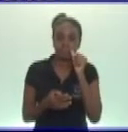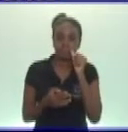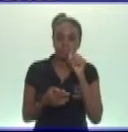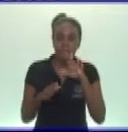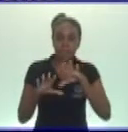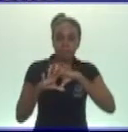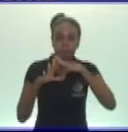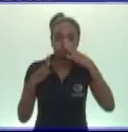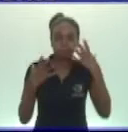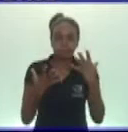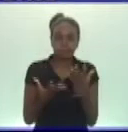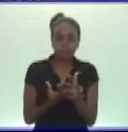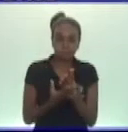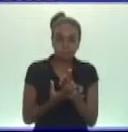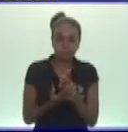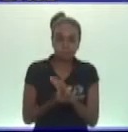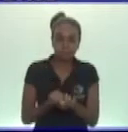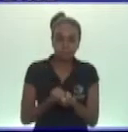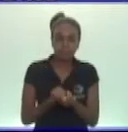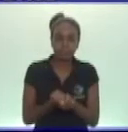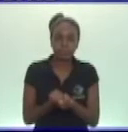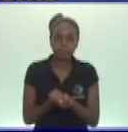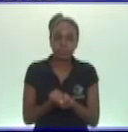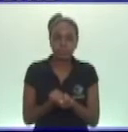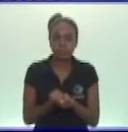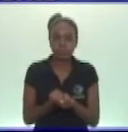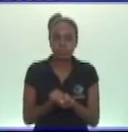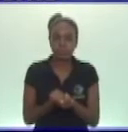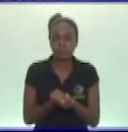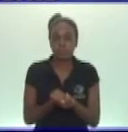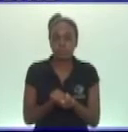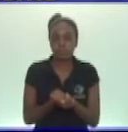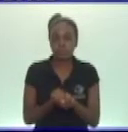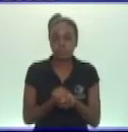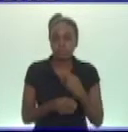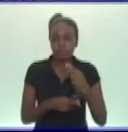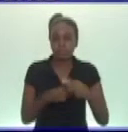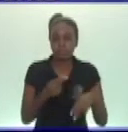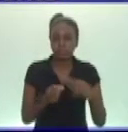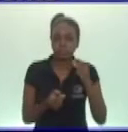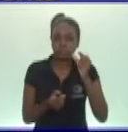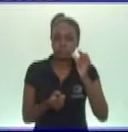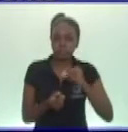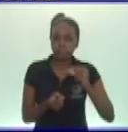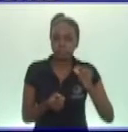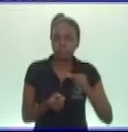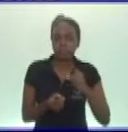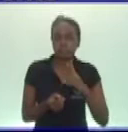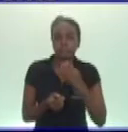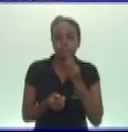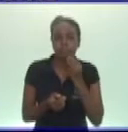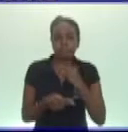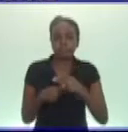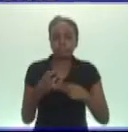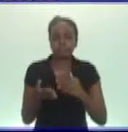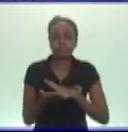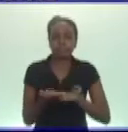mundo capitalista, es decir, un mundo que sencillamente hace que el hombre se sienta asfixiado, que no se